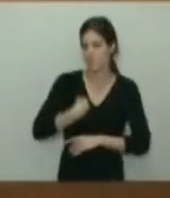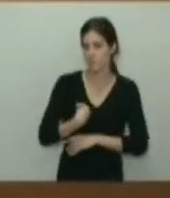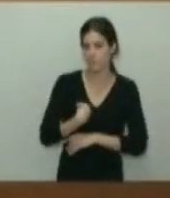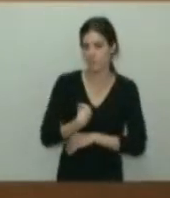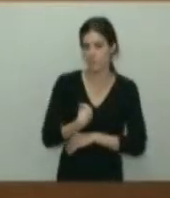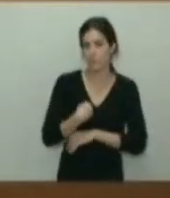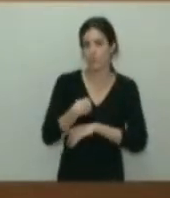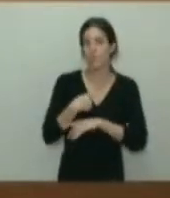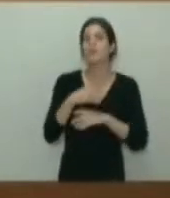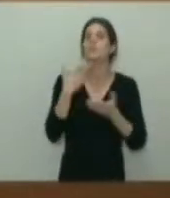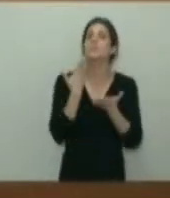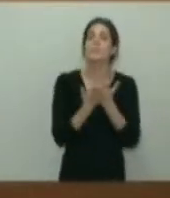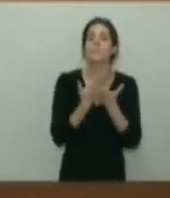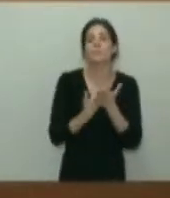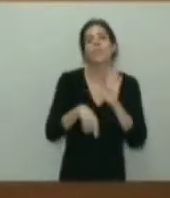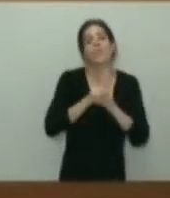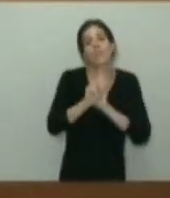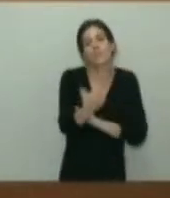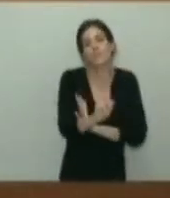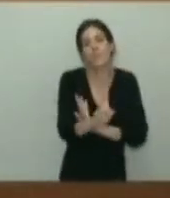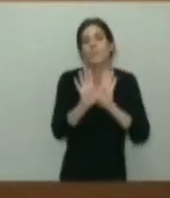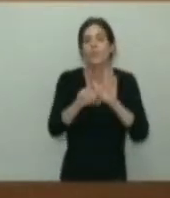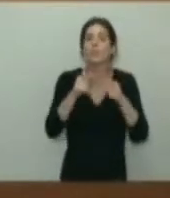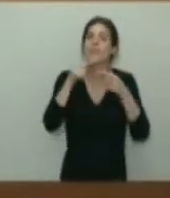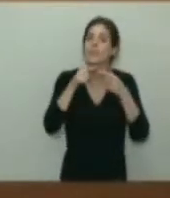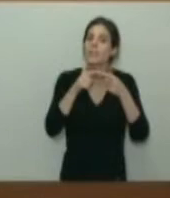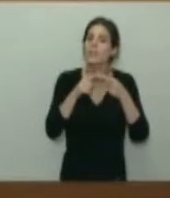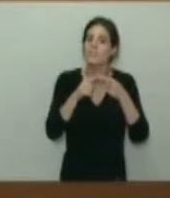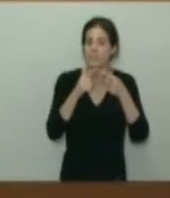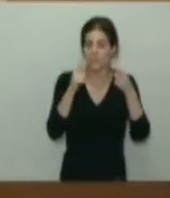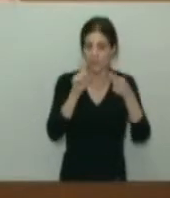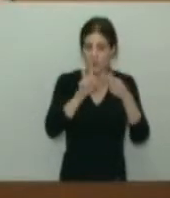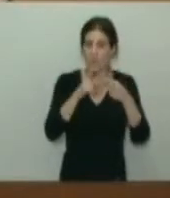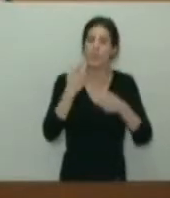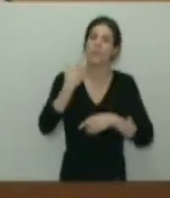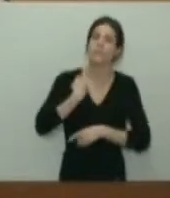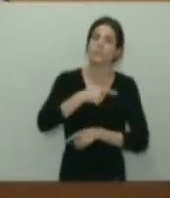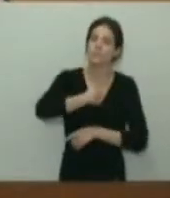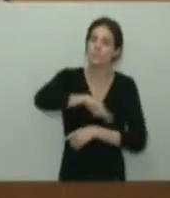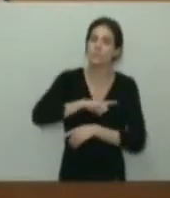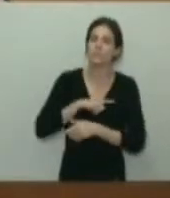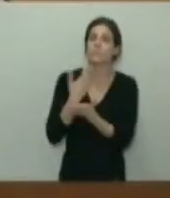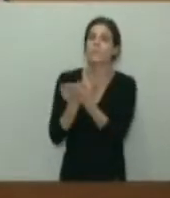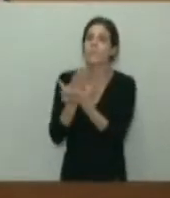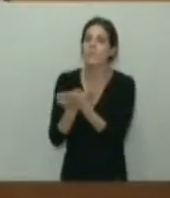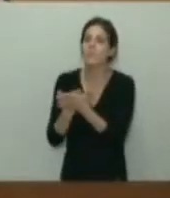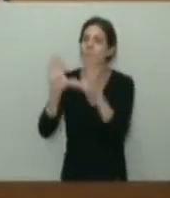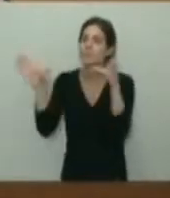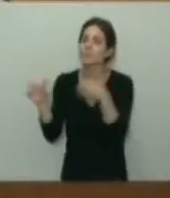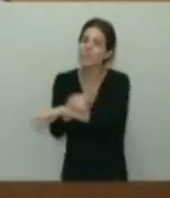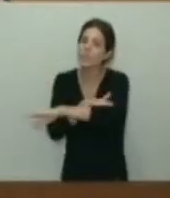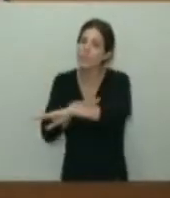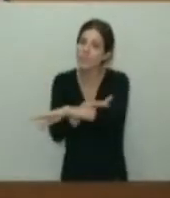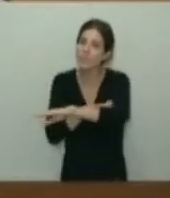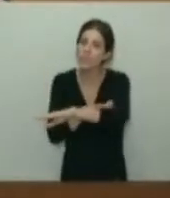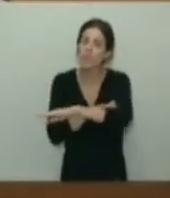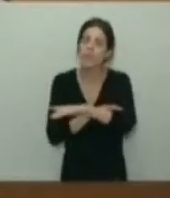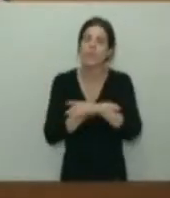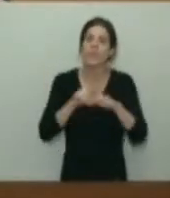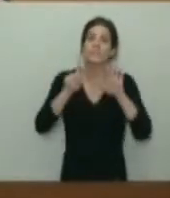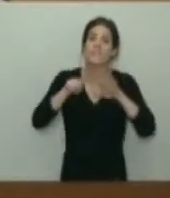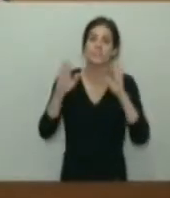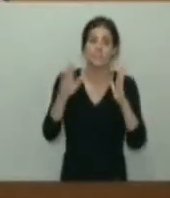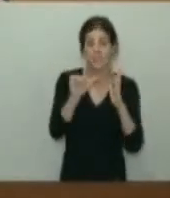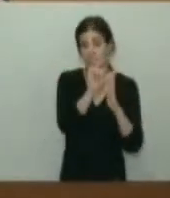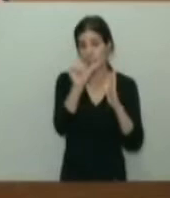proposición no de ley. De ahí que en este primer punto instemos al Consejo de Gobierno a presentar en el plazo máximo de 6 meses un